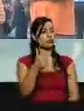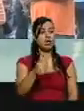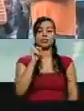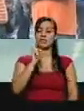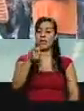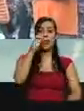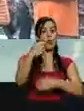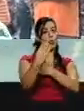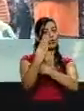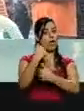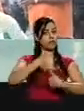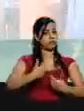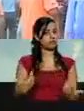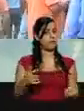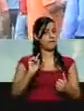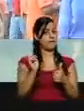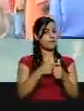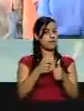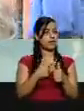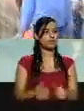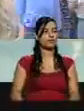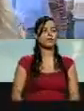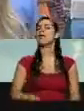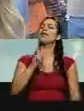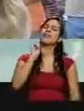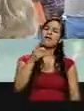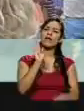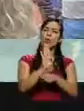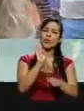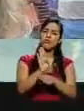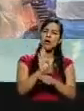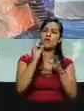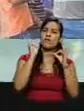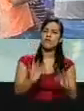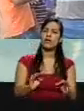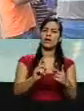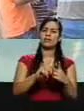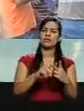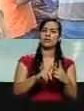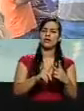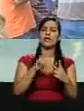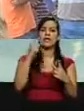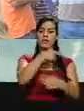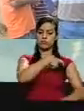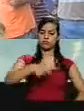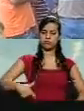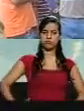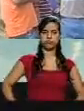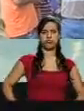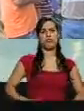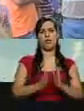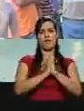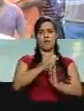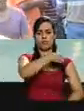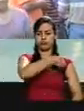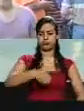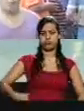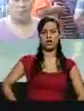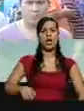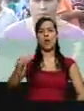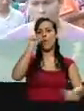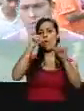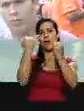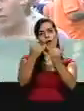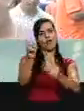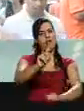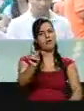que tener seguridad ante todo. Mantengan la seguridad, usen su cinturón, no consuman tanto alcohol, por favor. Dicen